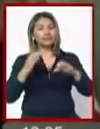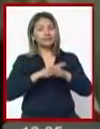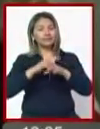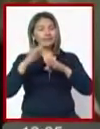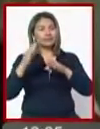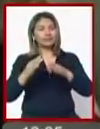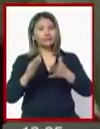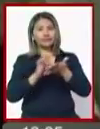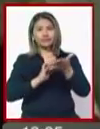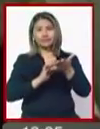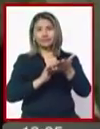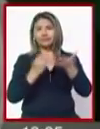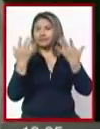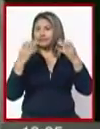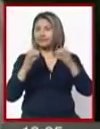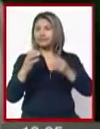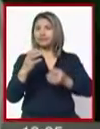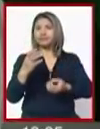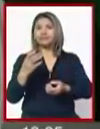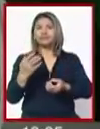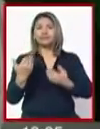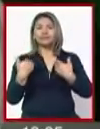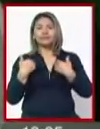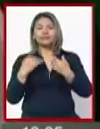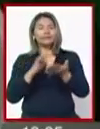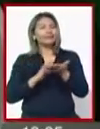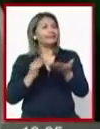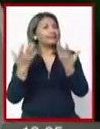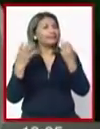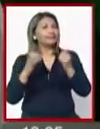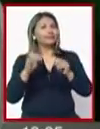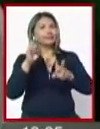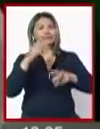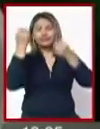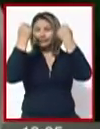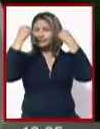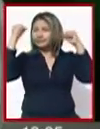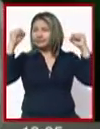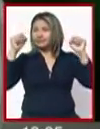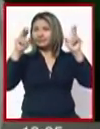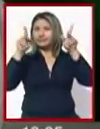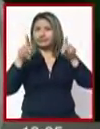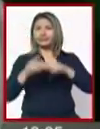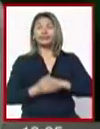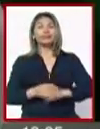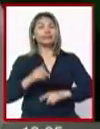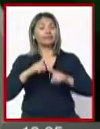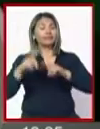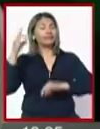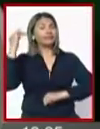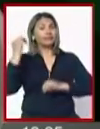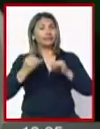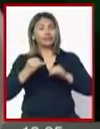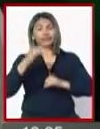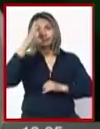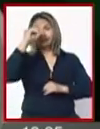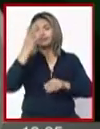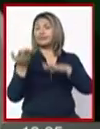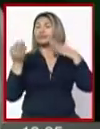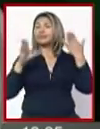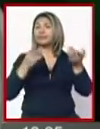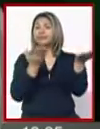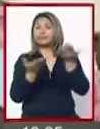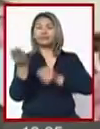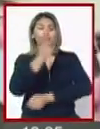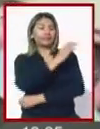alta, es decir, no quería recibir tratamiento, era un paciente bastante rebelde en este caso, y finalmente el paciente falleció en